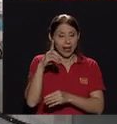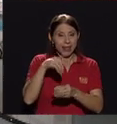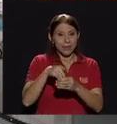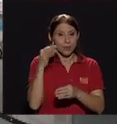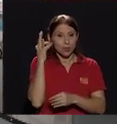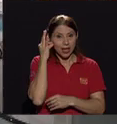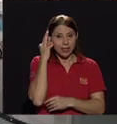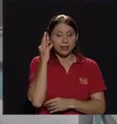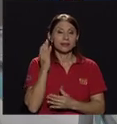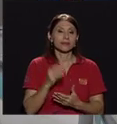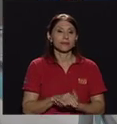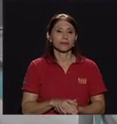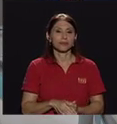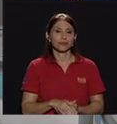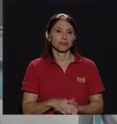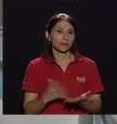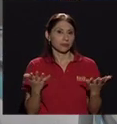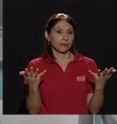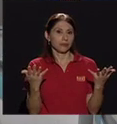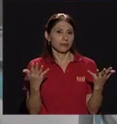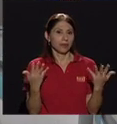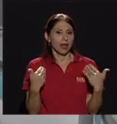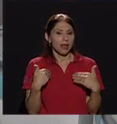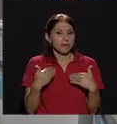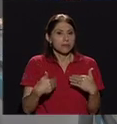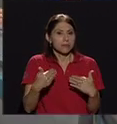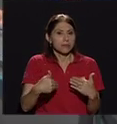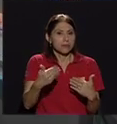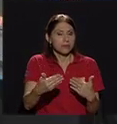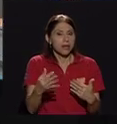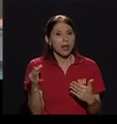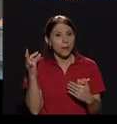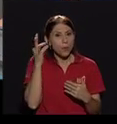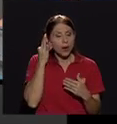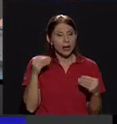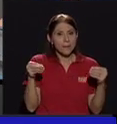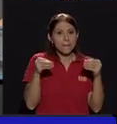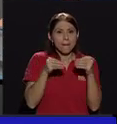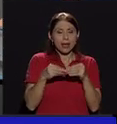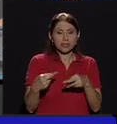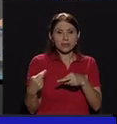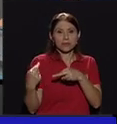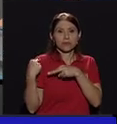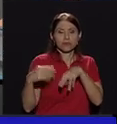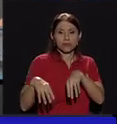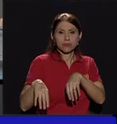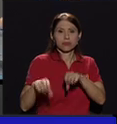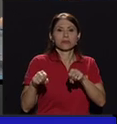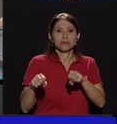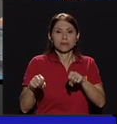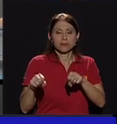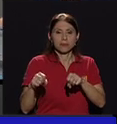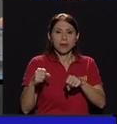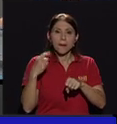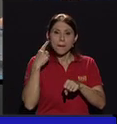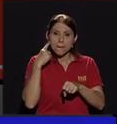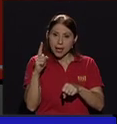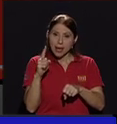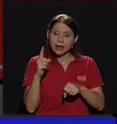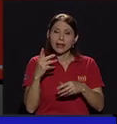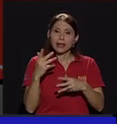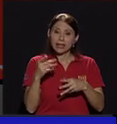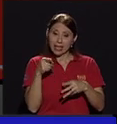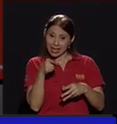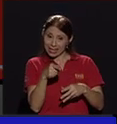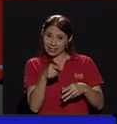y cada vez más la mujer tiene una responsabilidad mayor en el ejercicio de